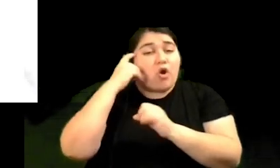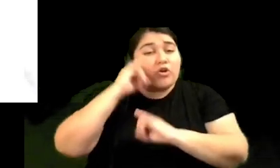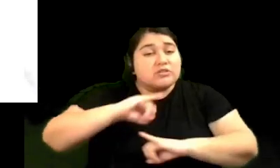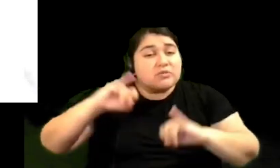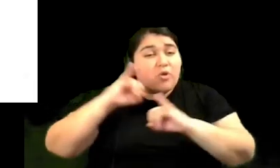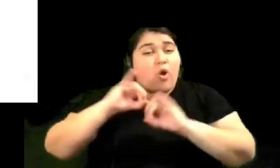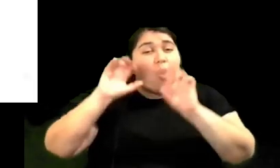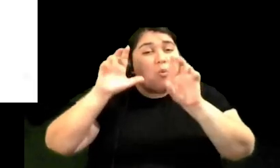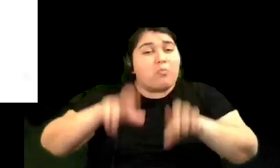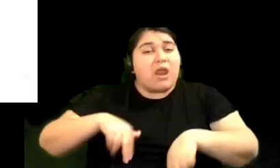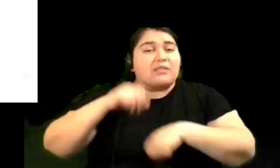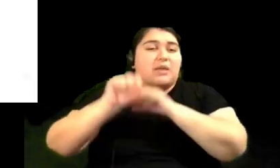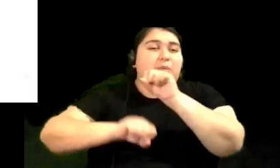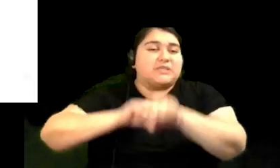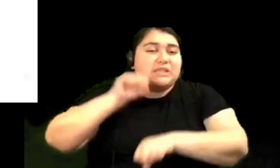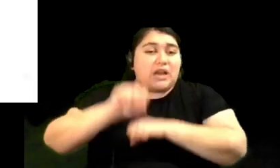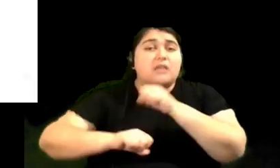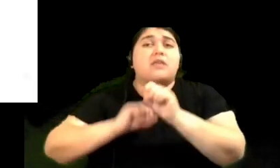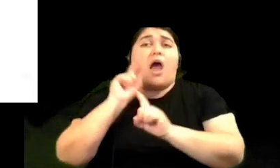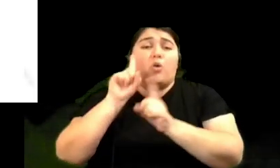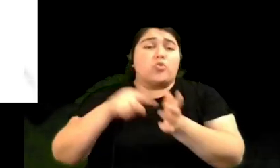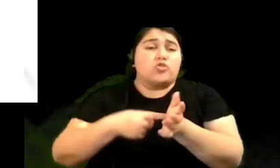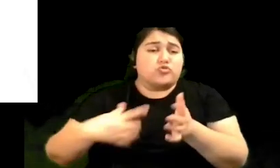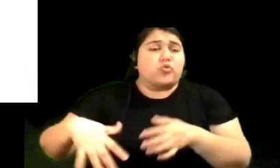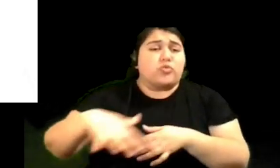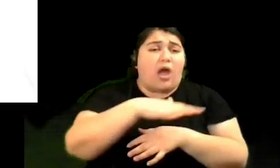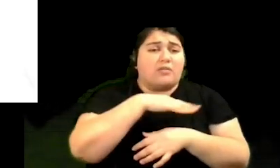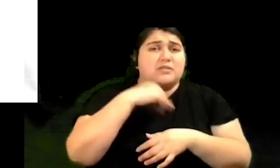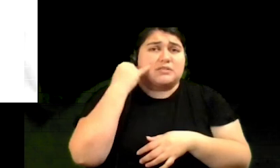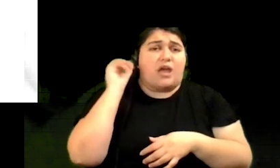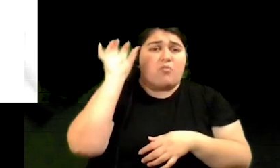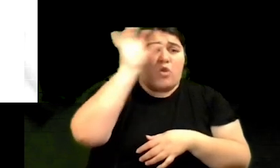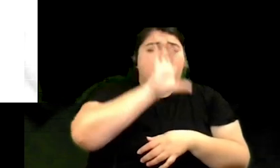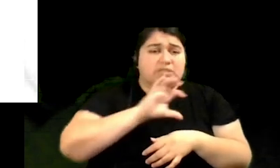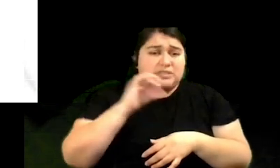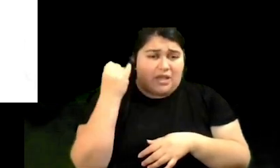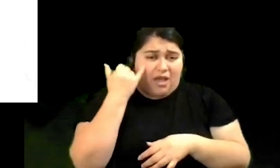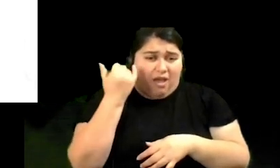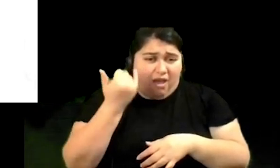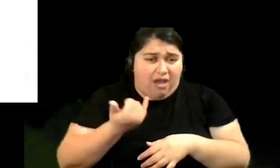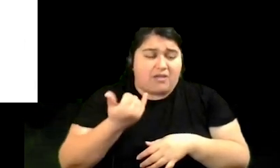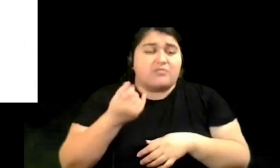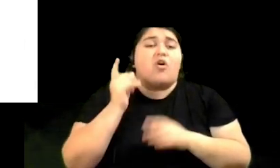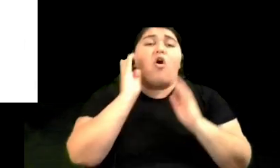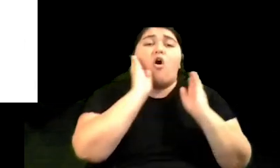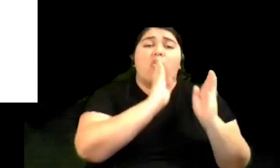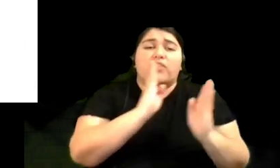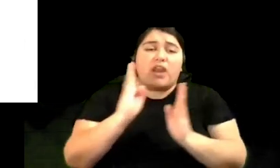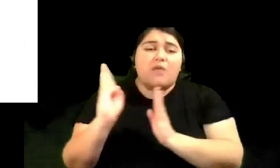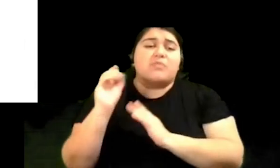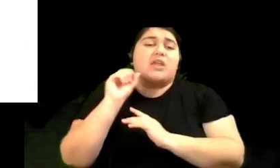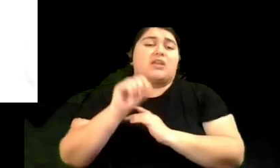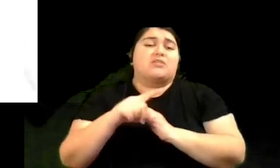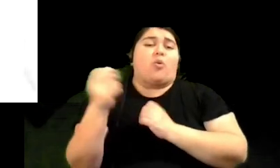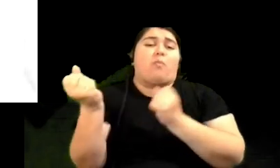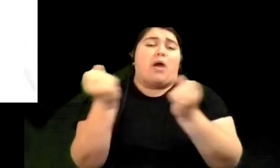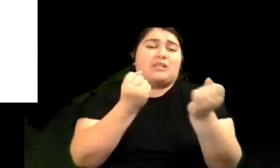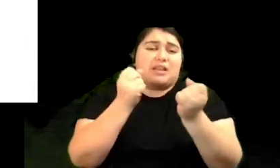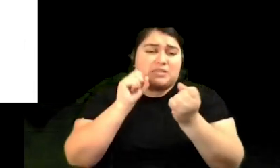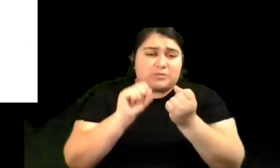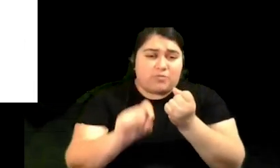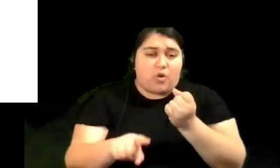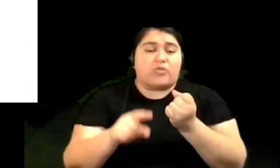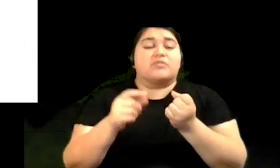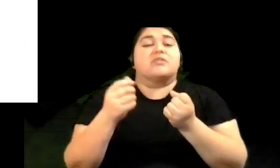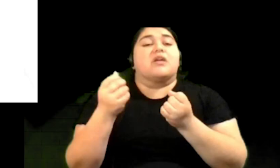de bicicletas, como sucede en algunas ciudades de nuestro país, o establecer algún tema de ordenamiento para el transporte, la